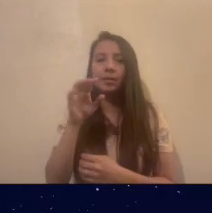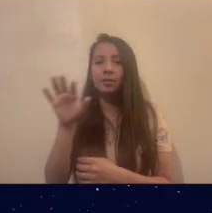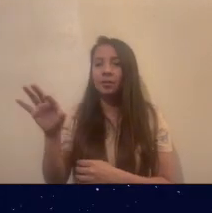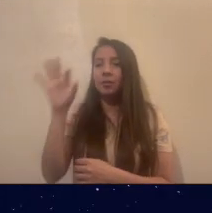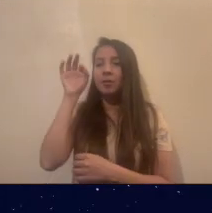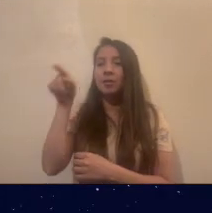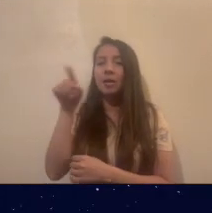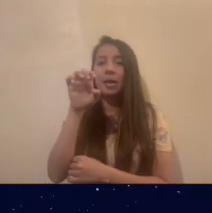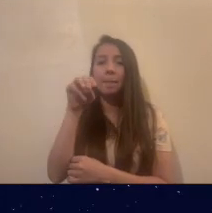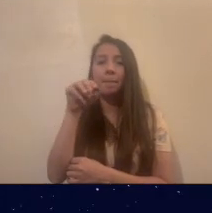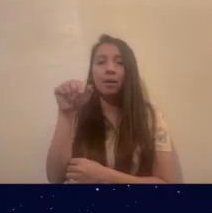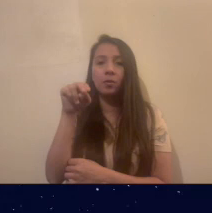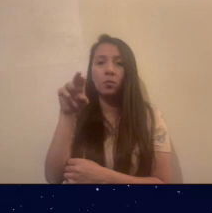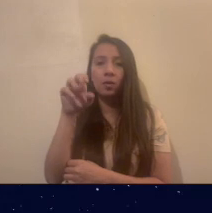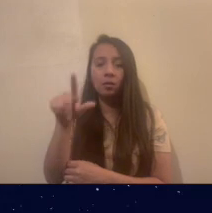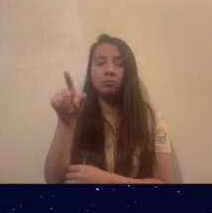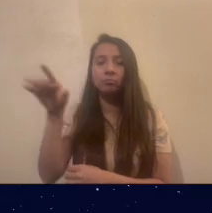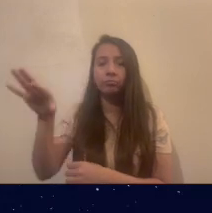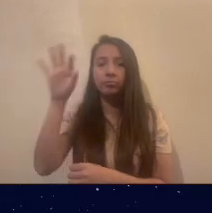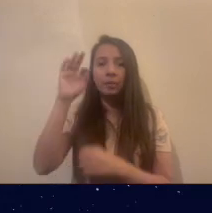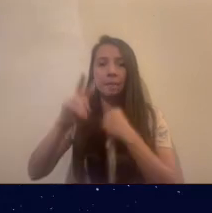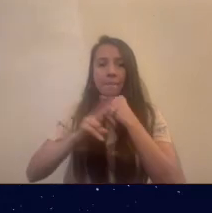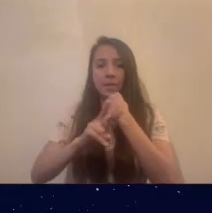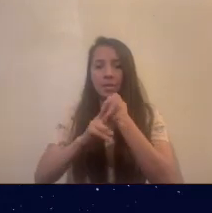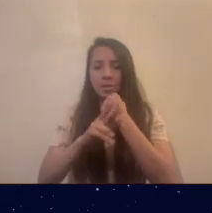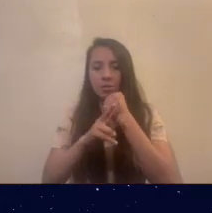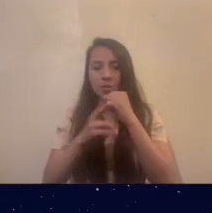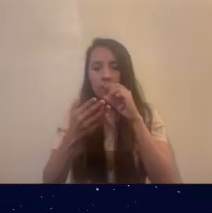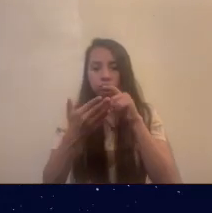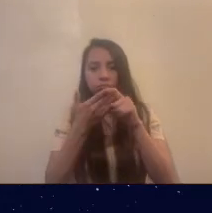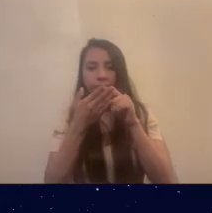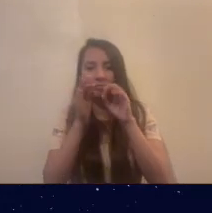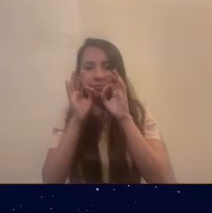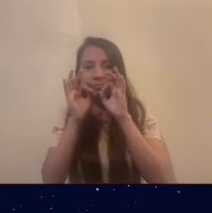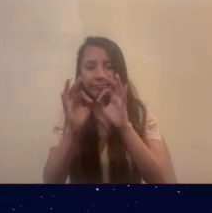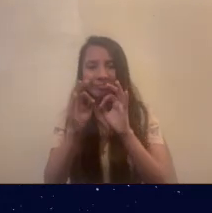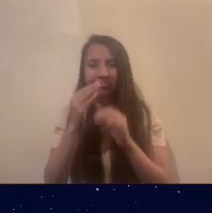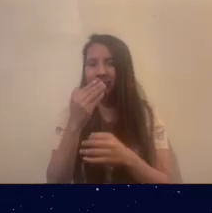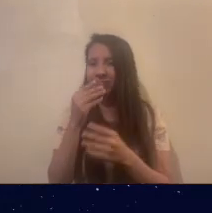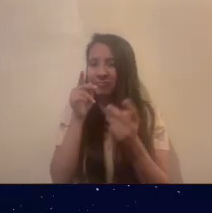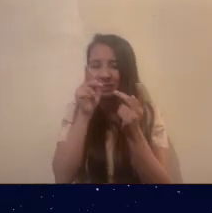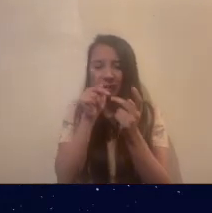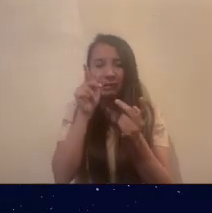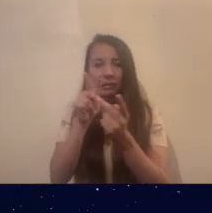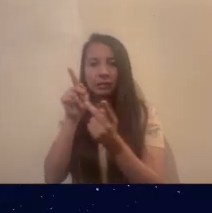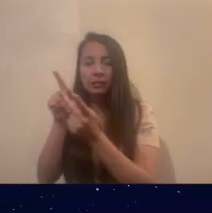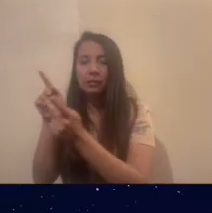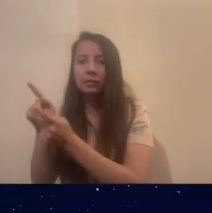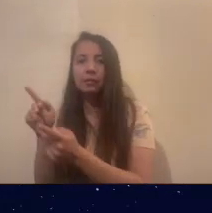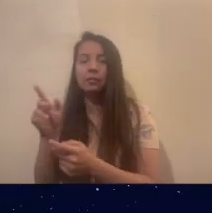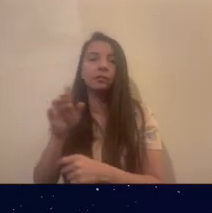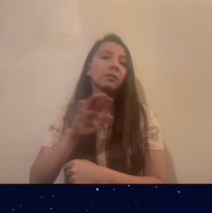Emanuel, elegimos un vidrio para la cámara específico, composicional específico, en este caso era